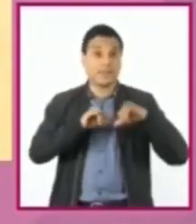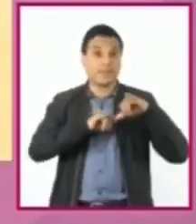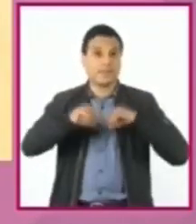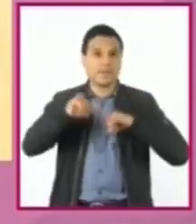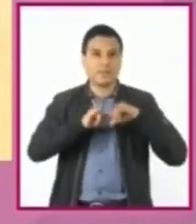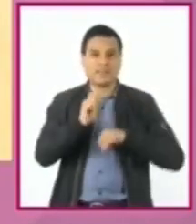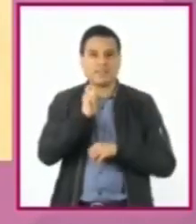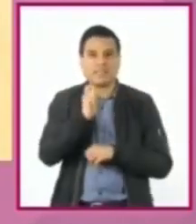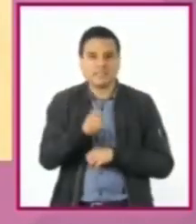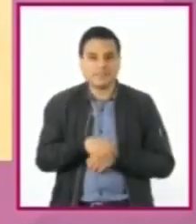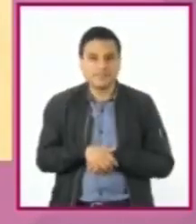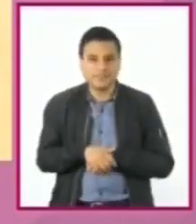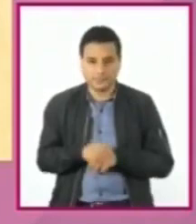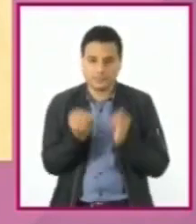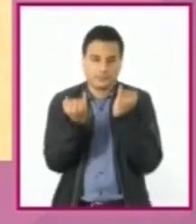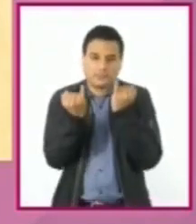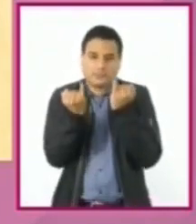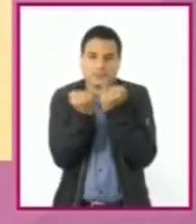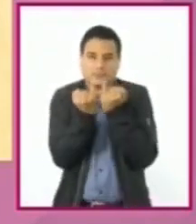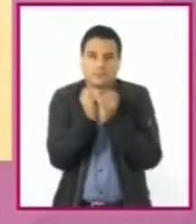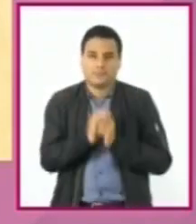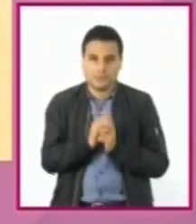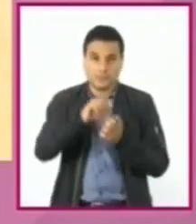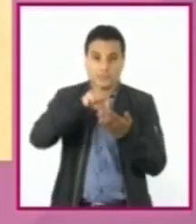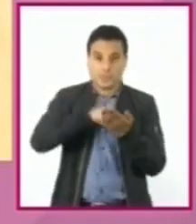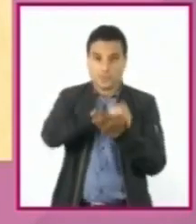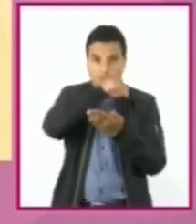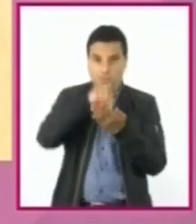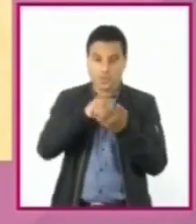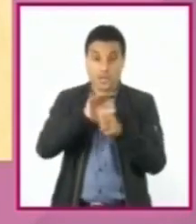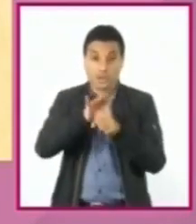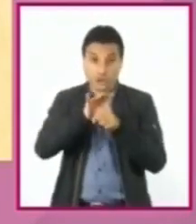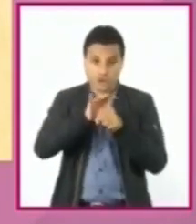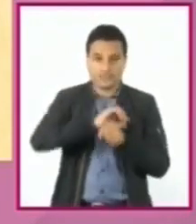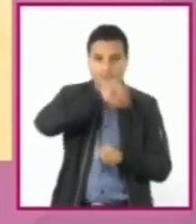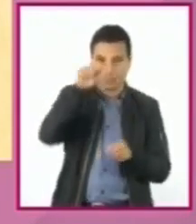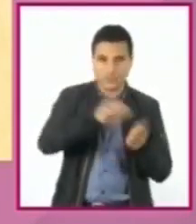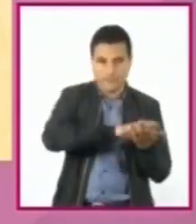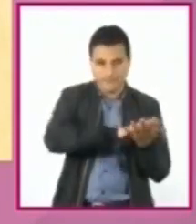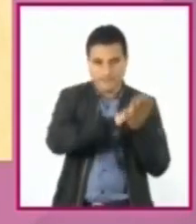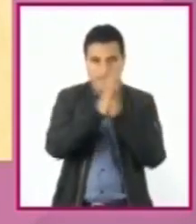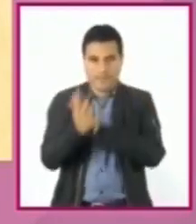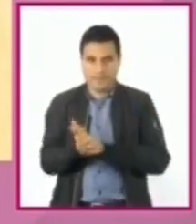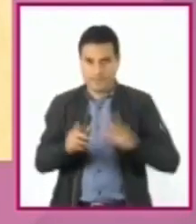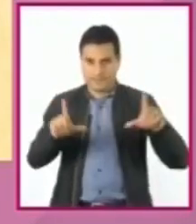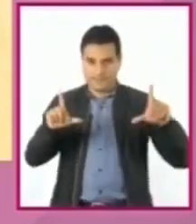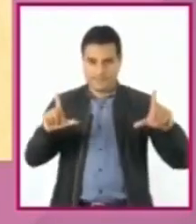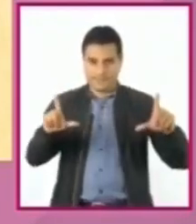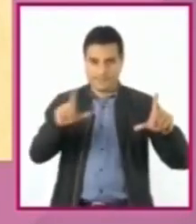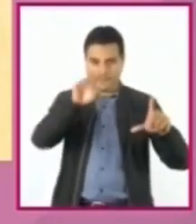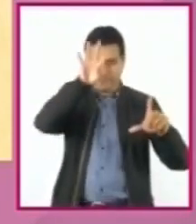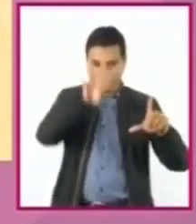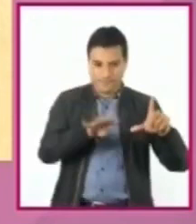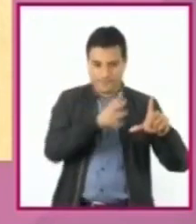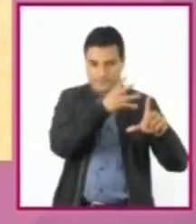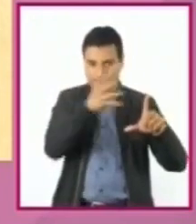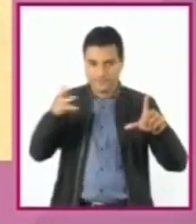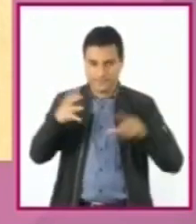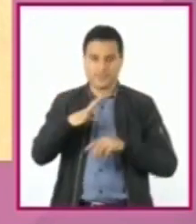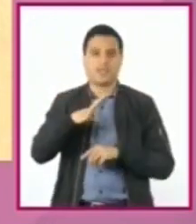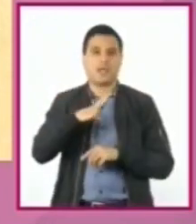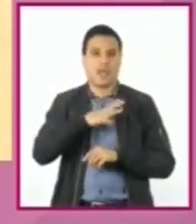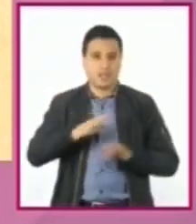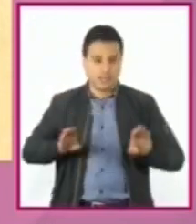representación espacial, generalmente realizada en una superficie plana de toda o partes de la Tierra, mostrando un grupo